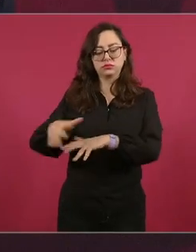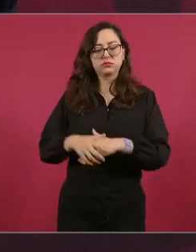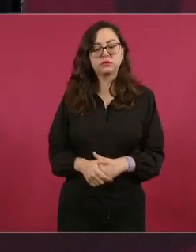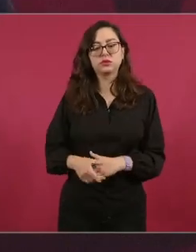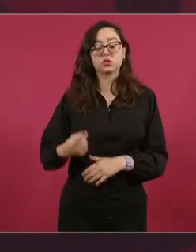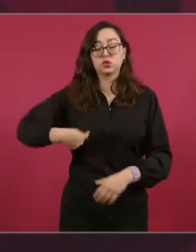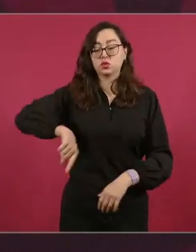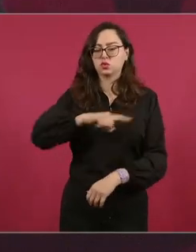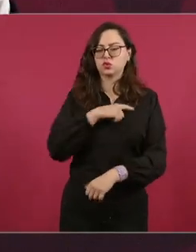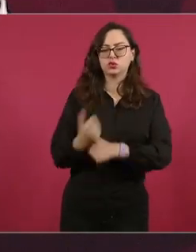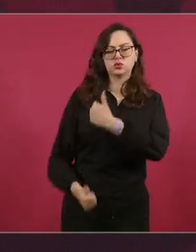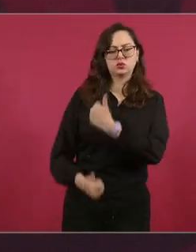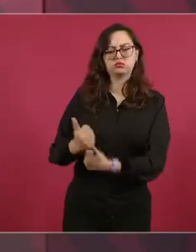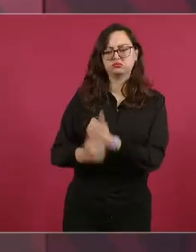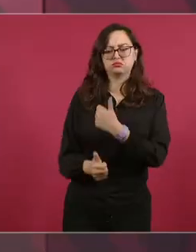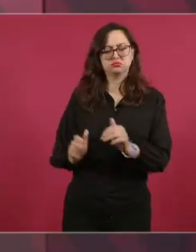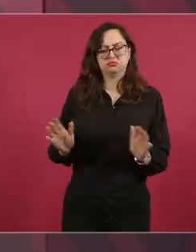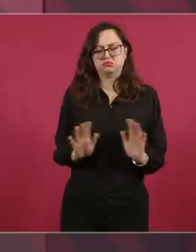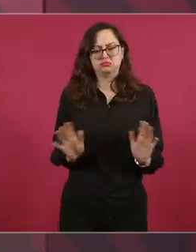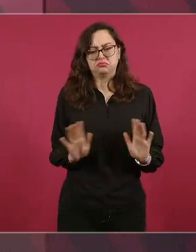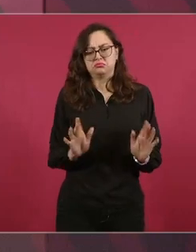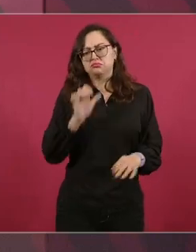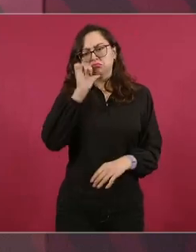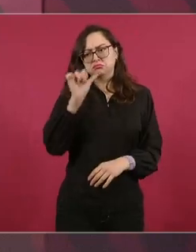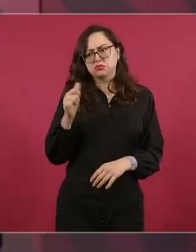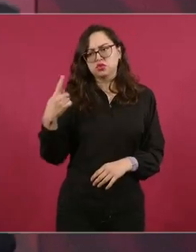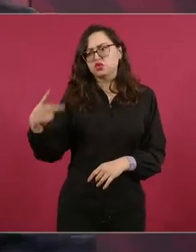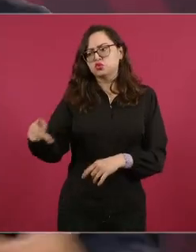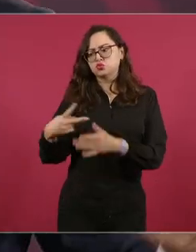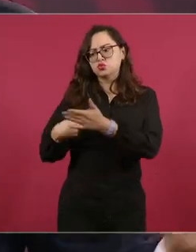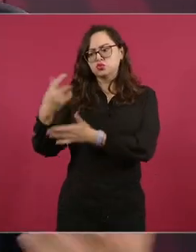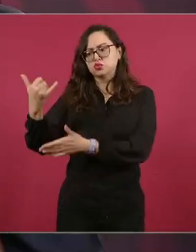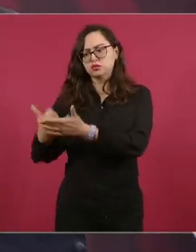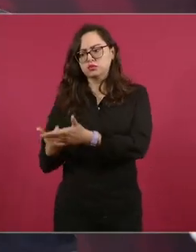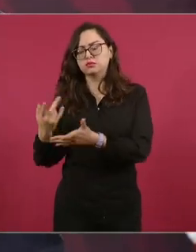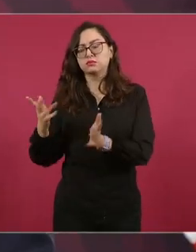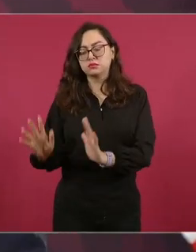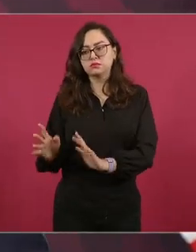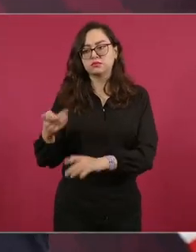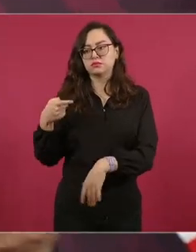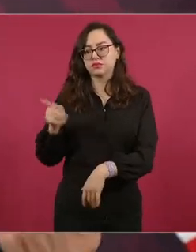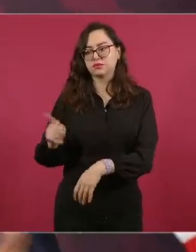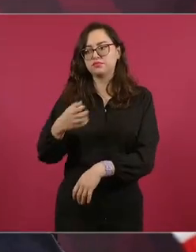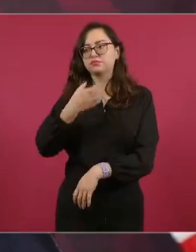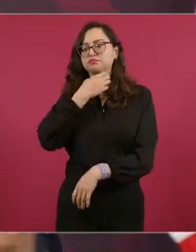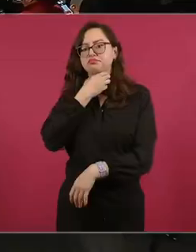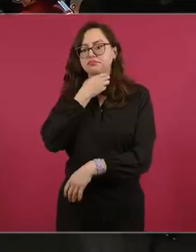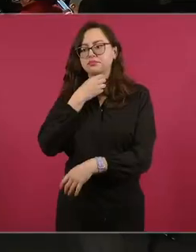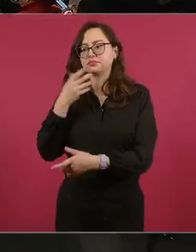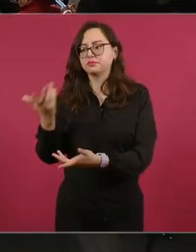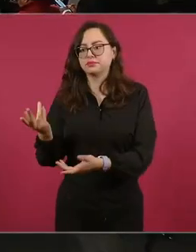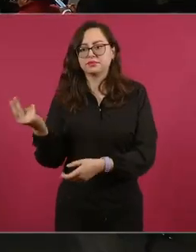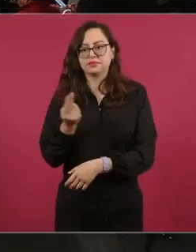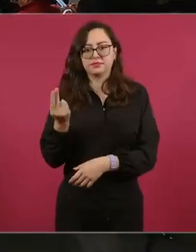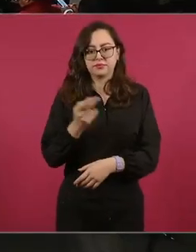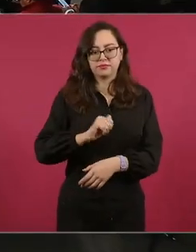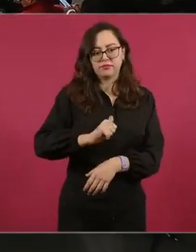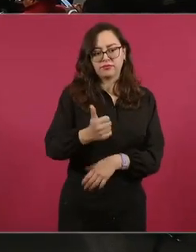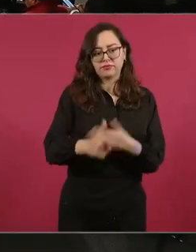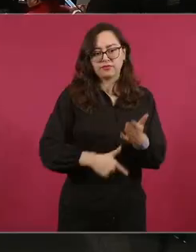estar compitiendo. Sin embargo, se va a requerir mejorar toda la comunicación